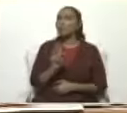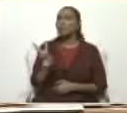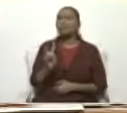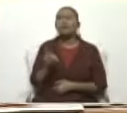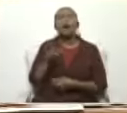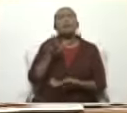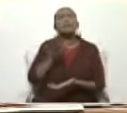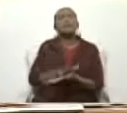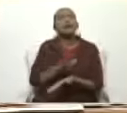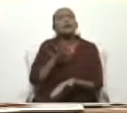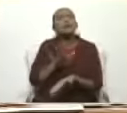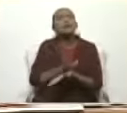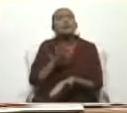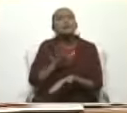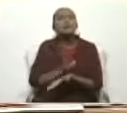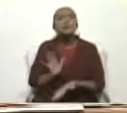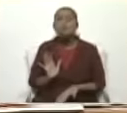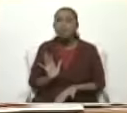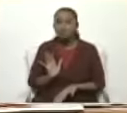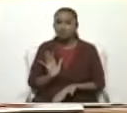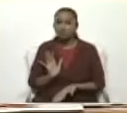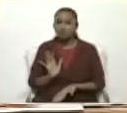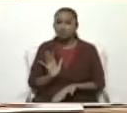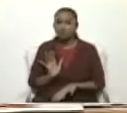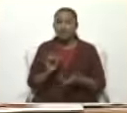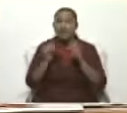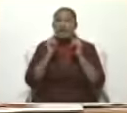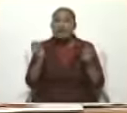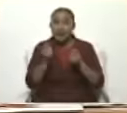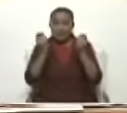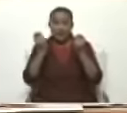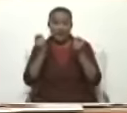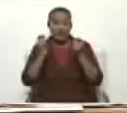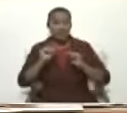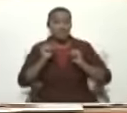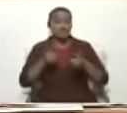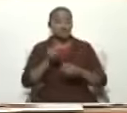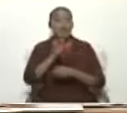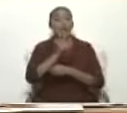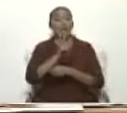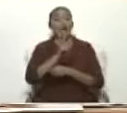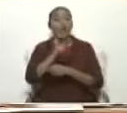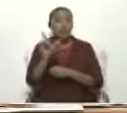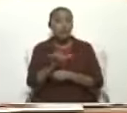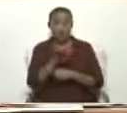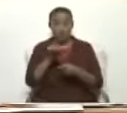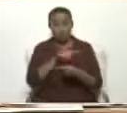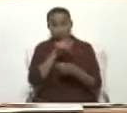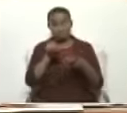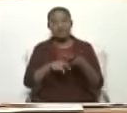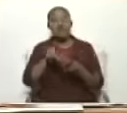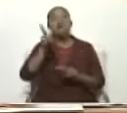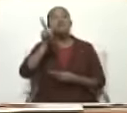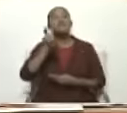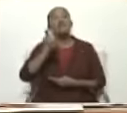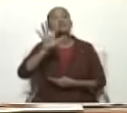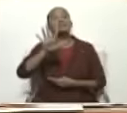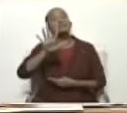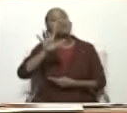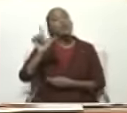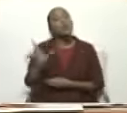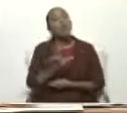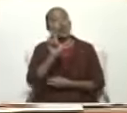Dígame usted, la campaña arranca el 4, pero después viene el 5, que es viernes. Viernes 5,